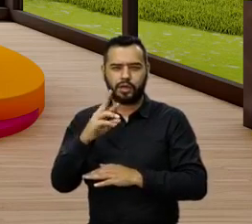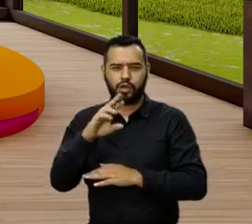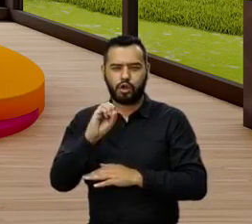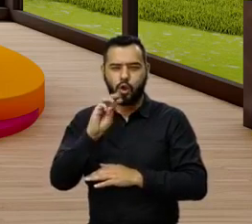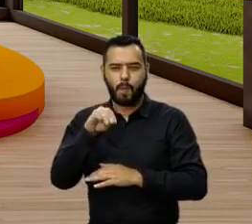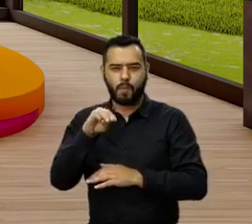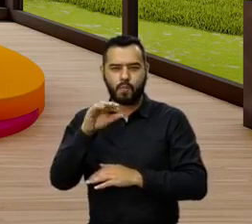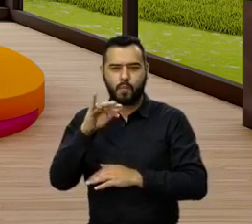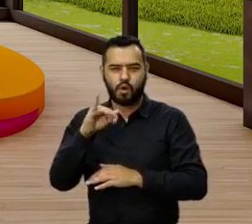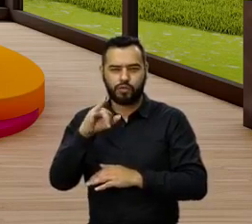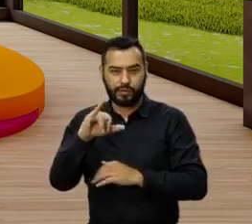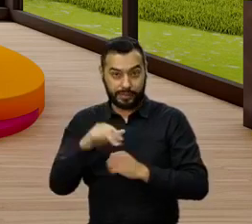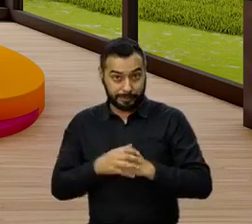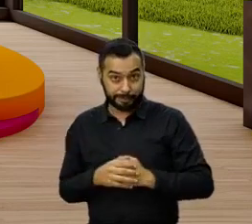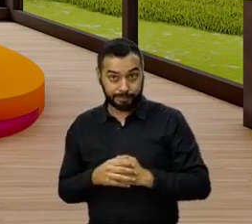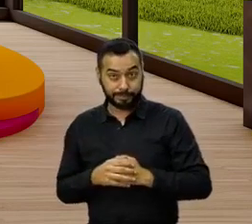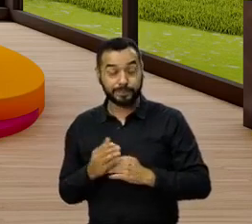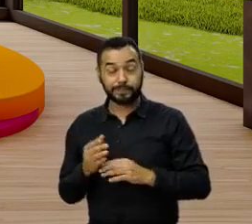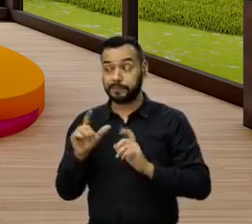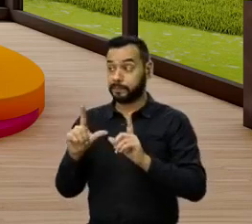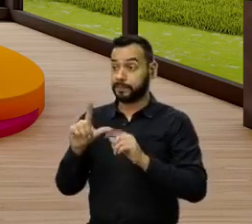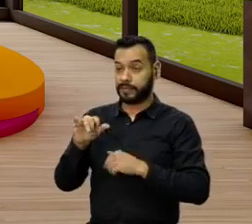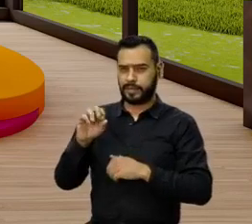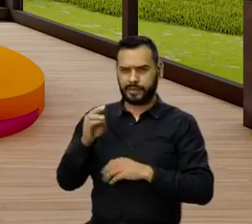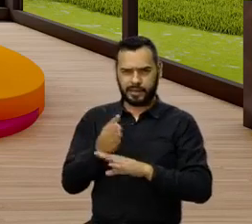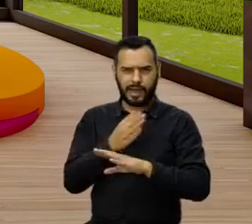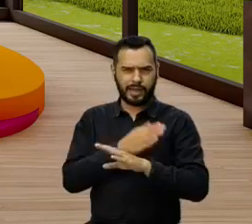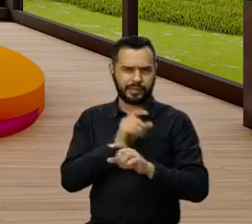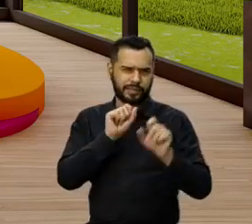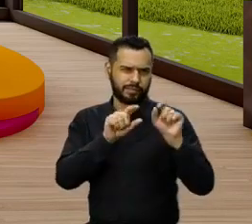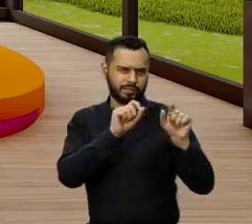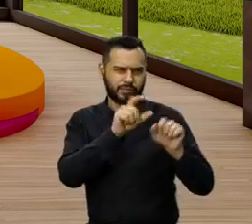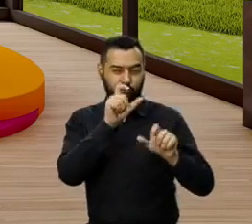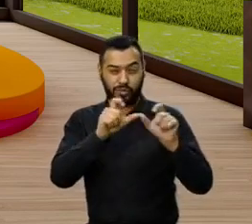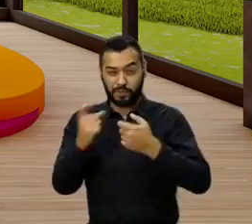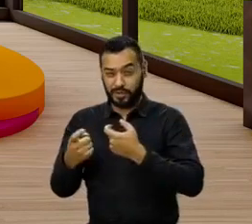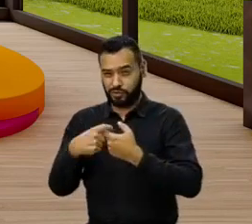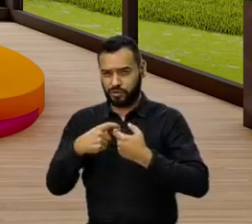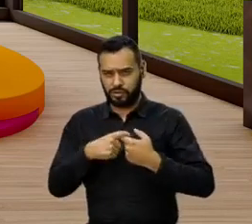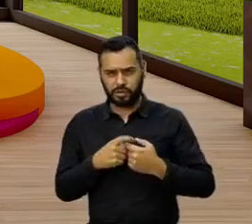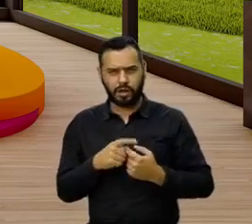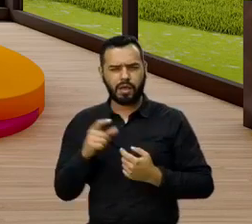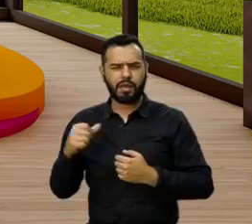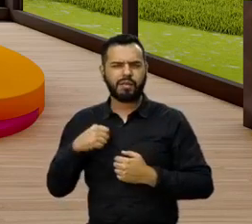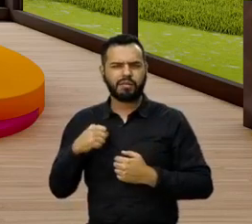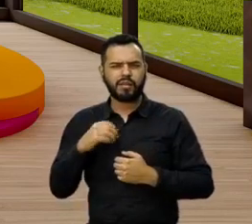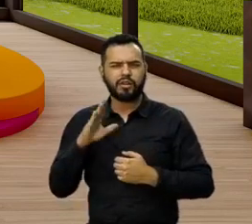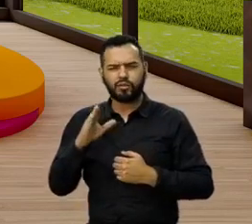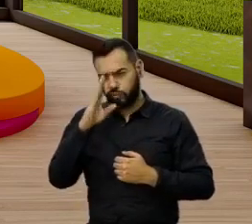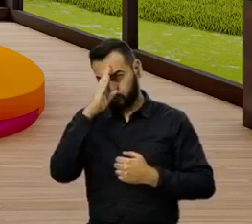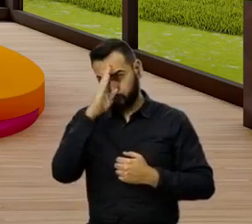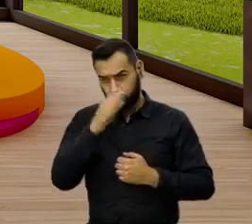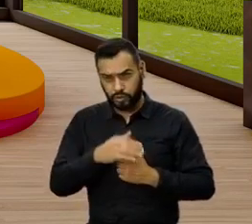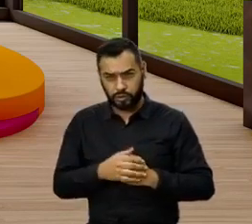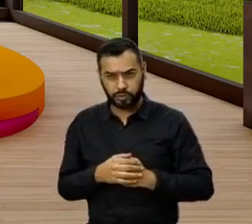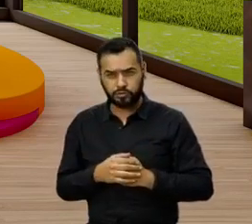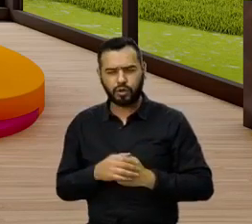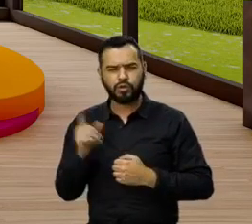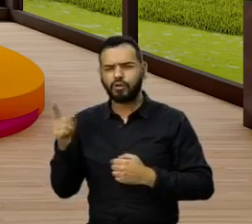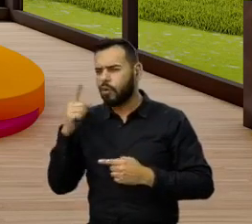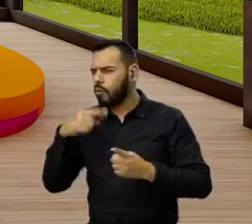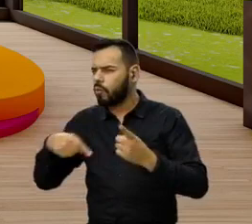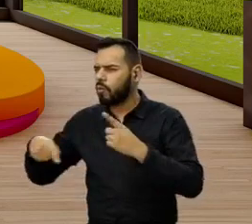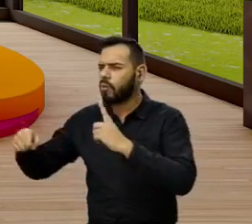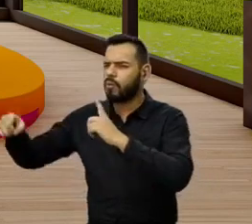montt lina bueno qué tal si antes de pasar a las preguntas de las personas que están conectadas que tienen estas dudas pues vemos un